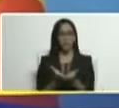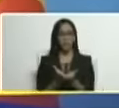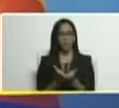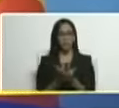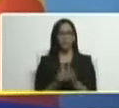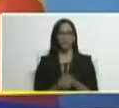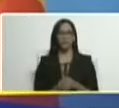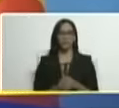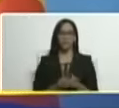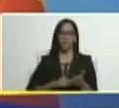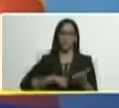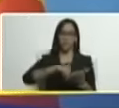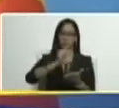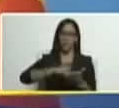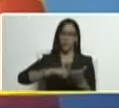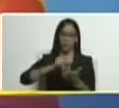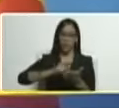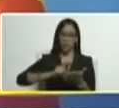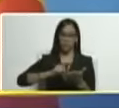Hemos firmado